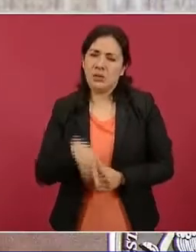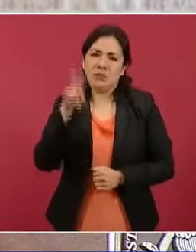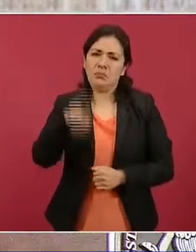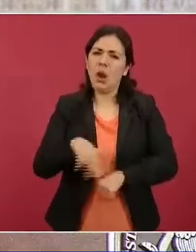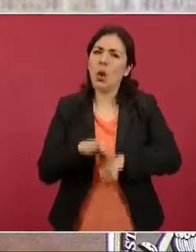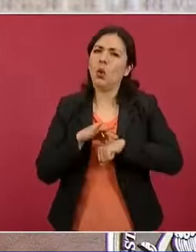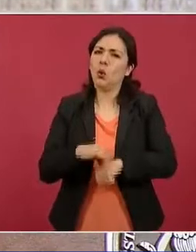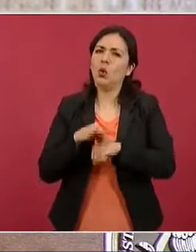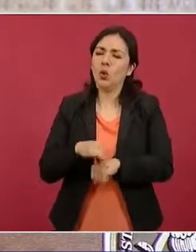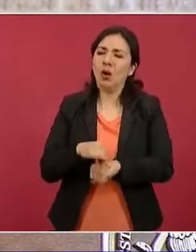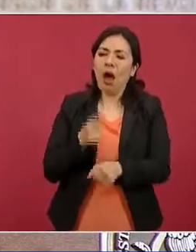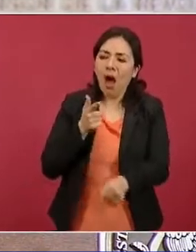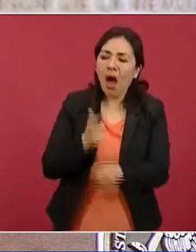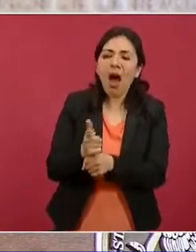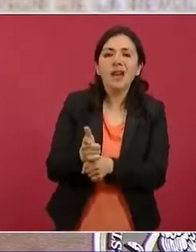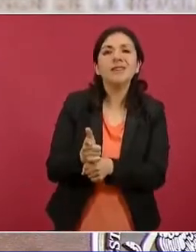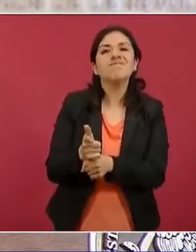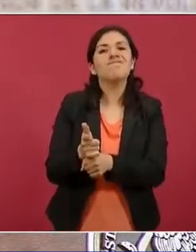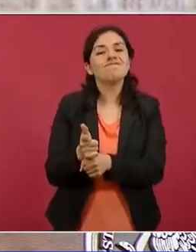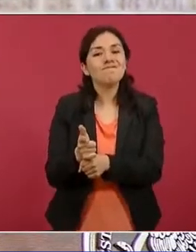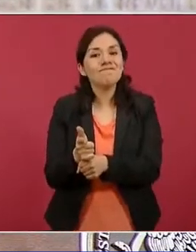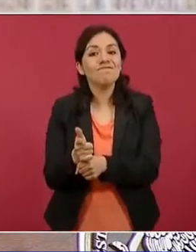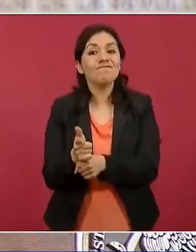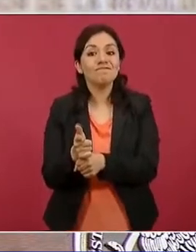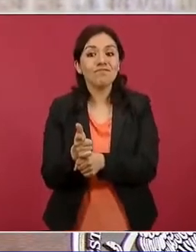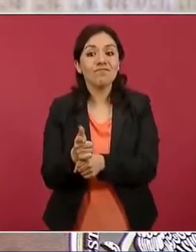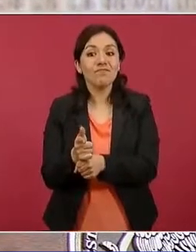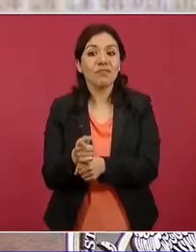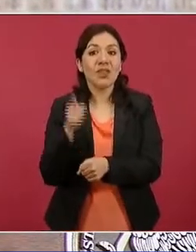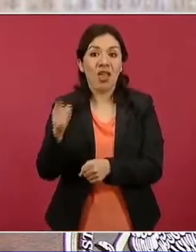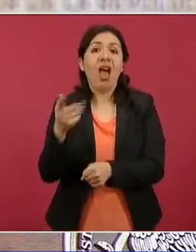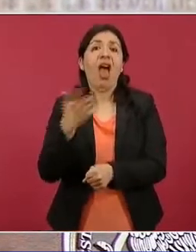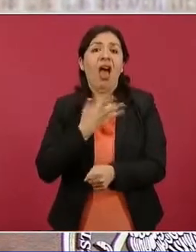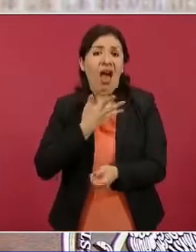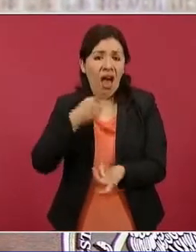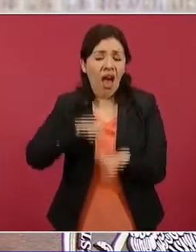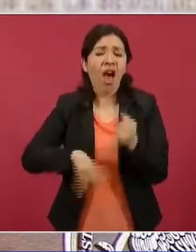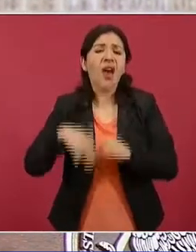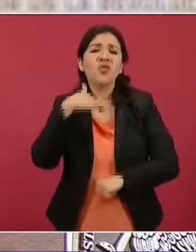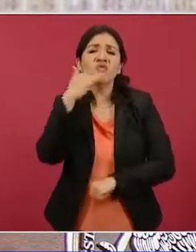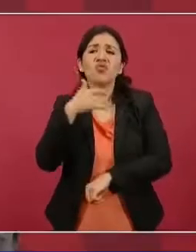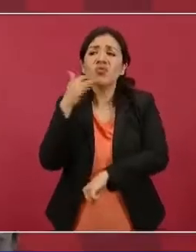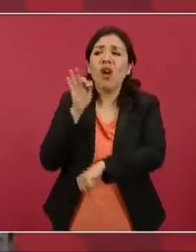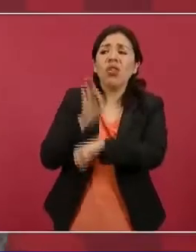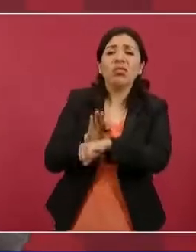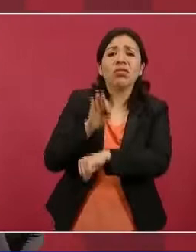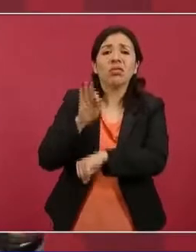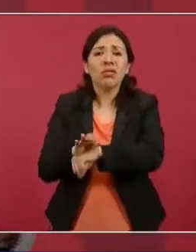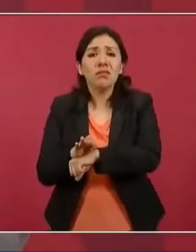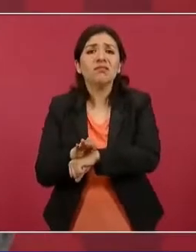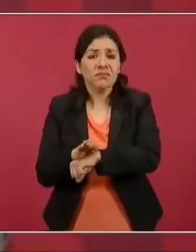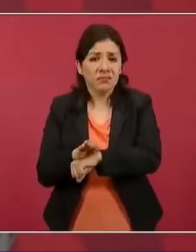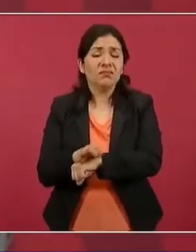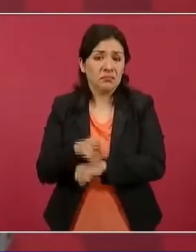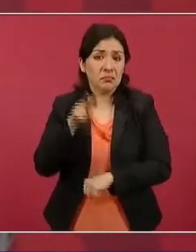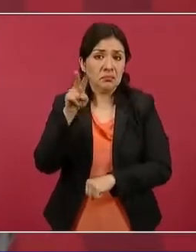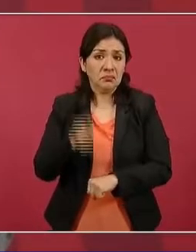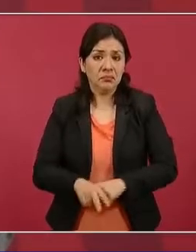evidente que hay impunidad, que se